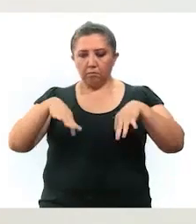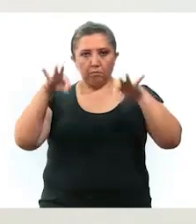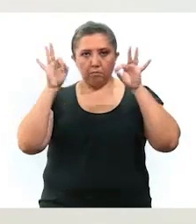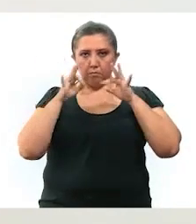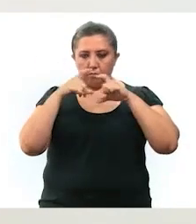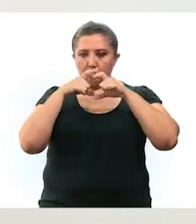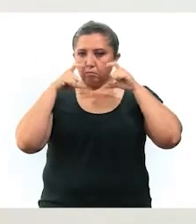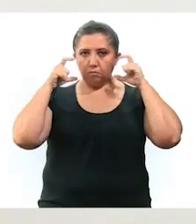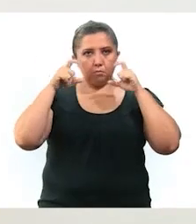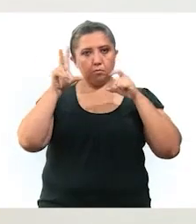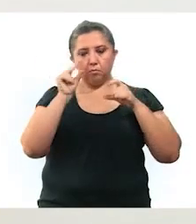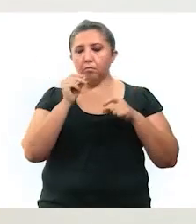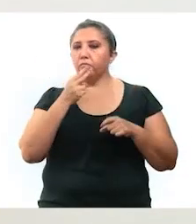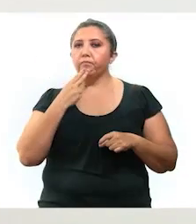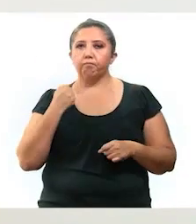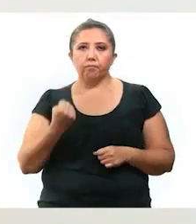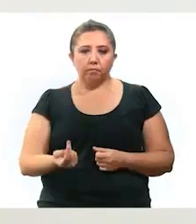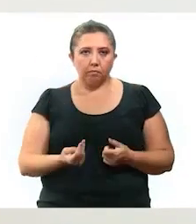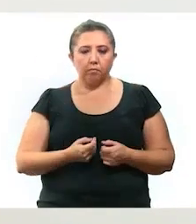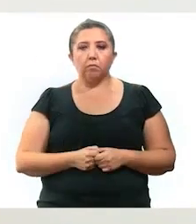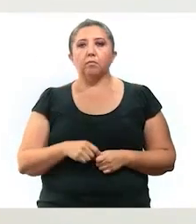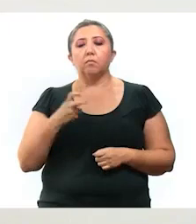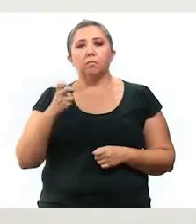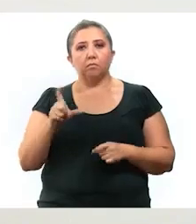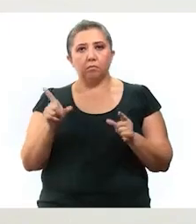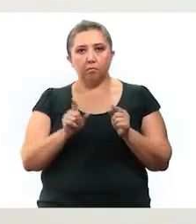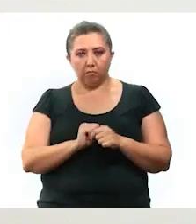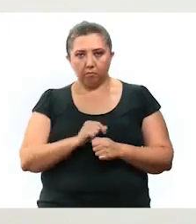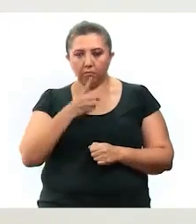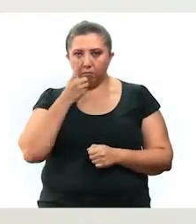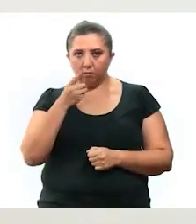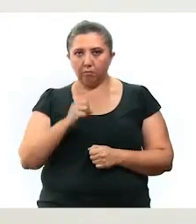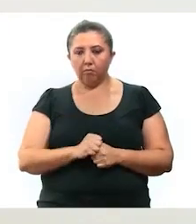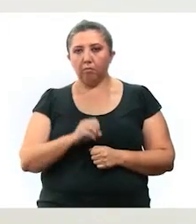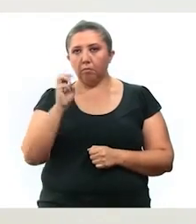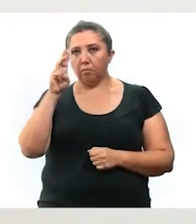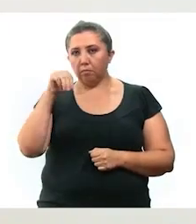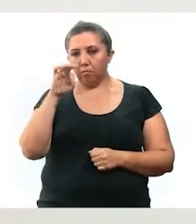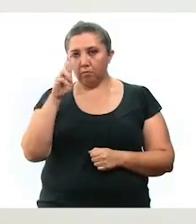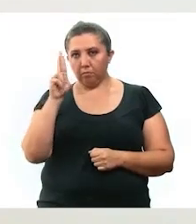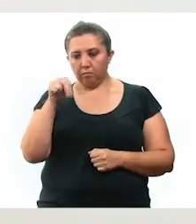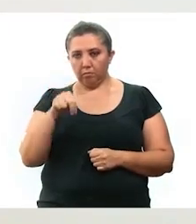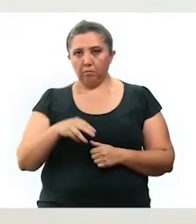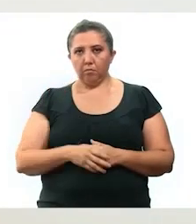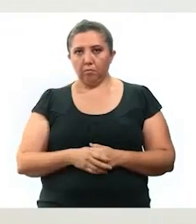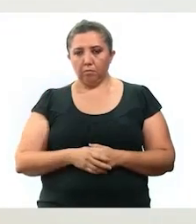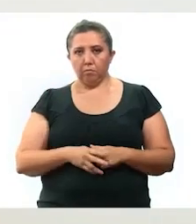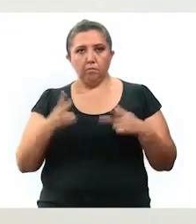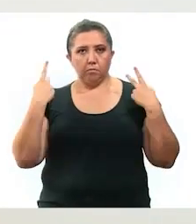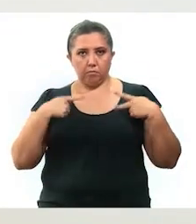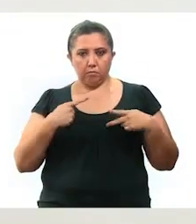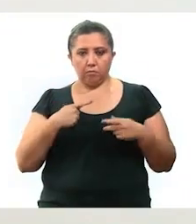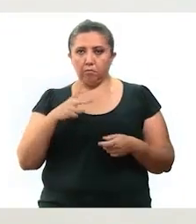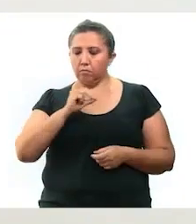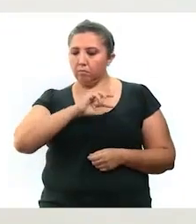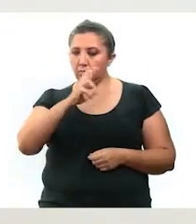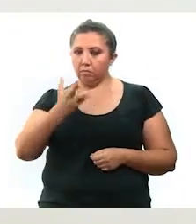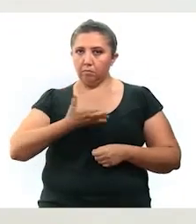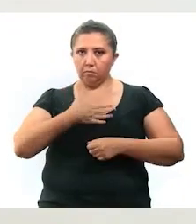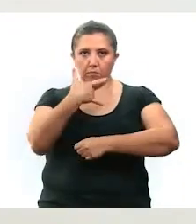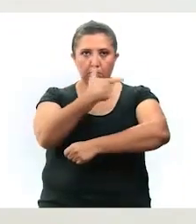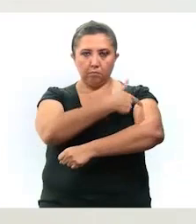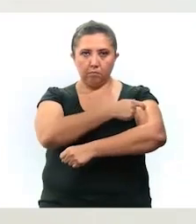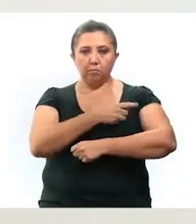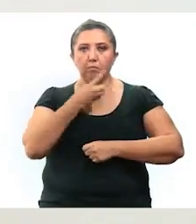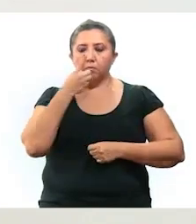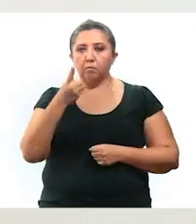o esponja, ya que no protegen del COVID y específicamente de la cepa Ómicron. A las personas que no han recibido vacuna,